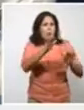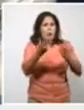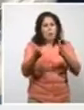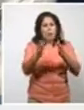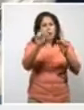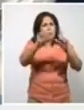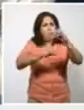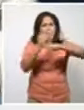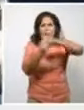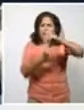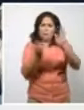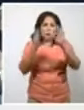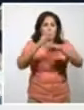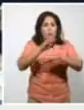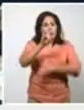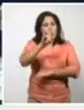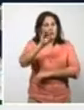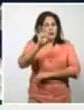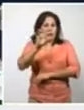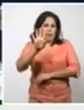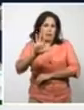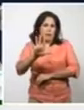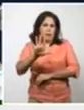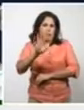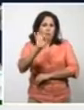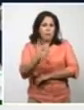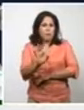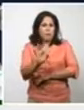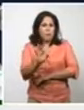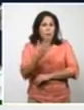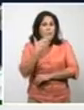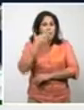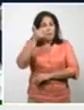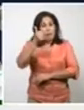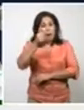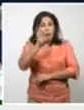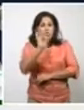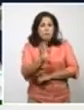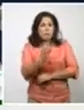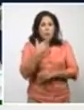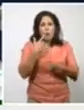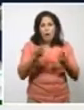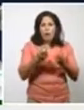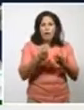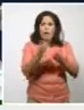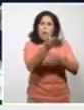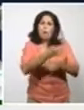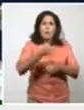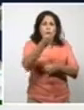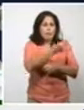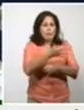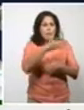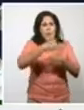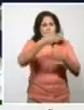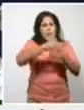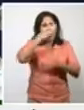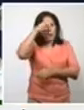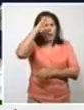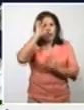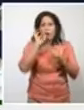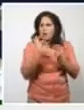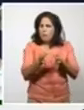modifica, 935, con el predominio, como siempre decimos, en los municipios de Santiago de Cuba, Plaza